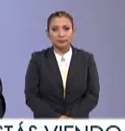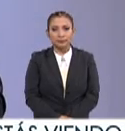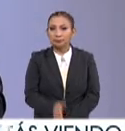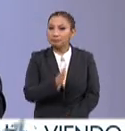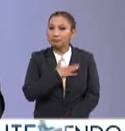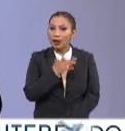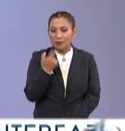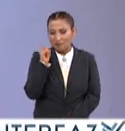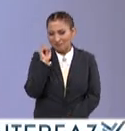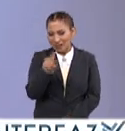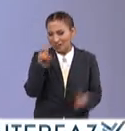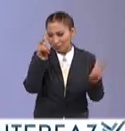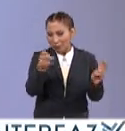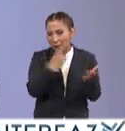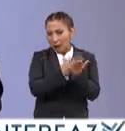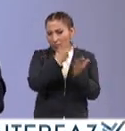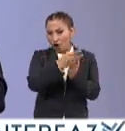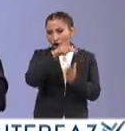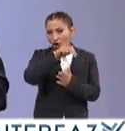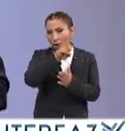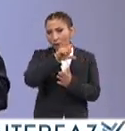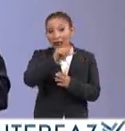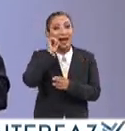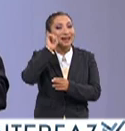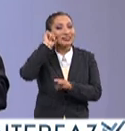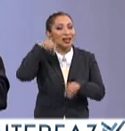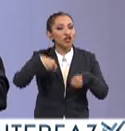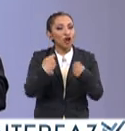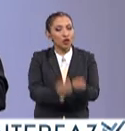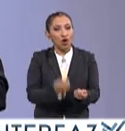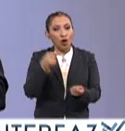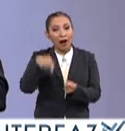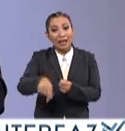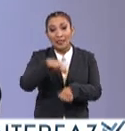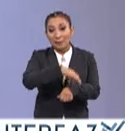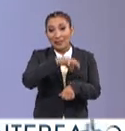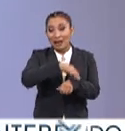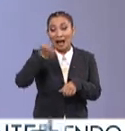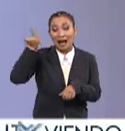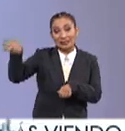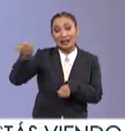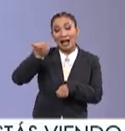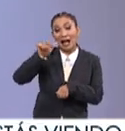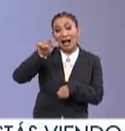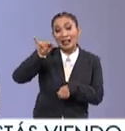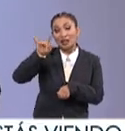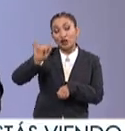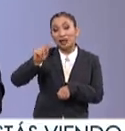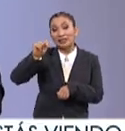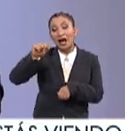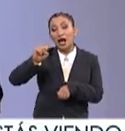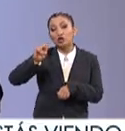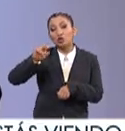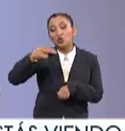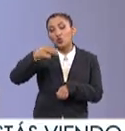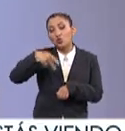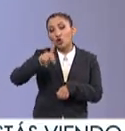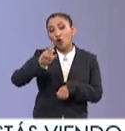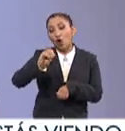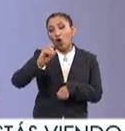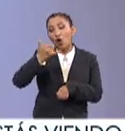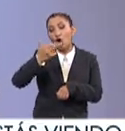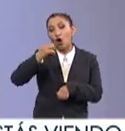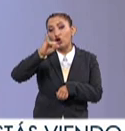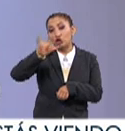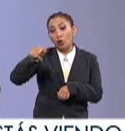Y bueno, a propósito de los premios Nobel, el día de ayer se entregó el de Medicina James Allison y Tasuku Honjo,